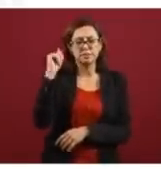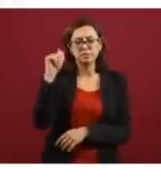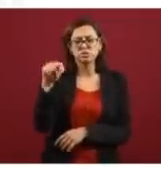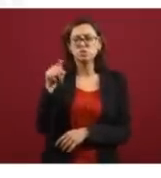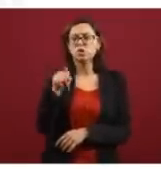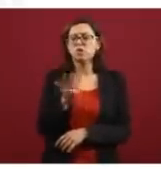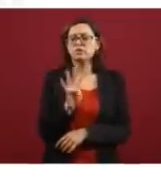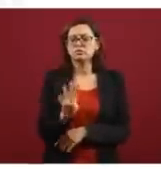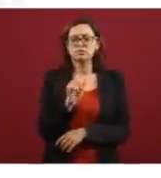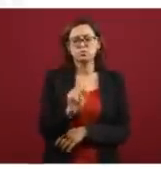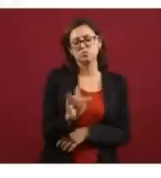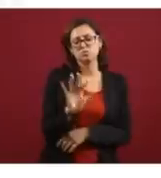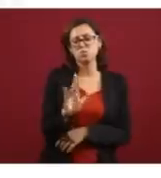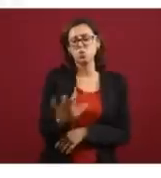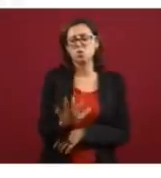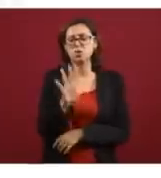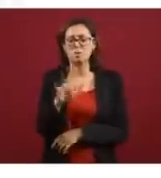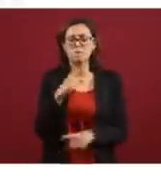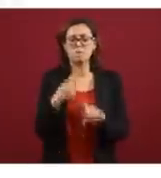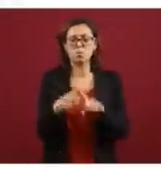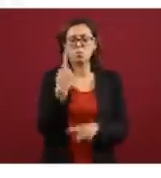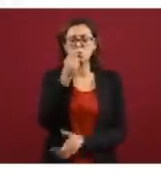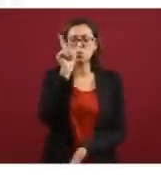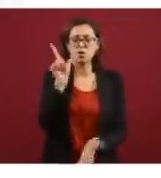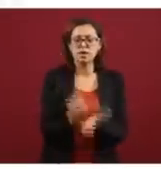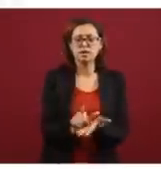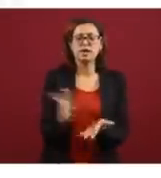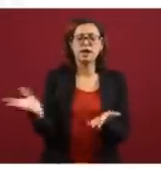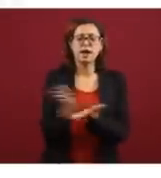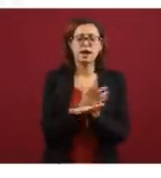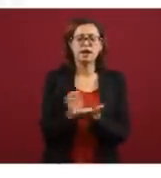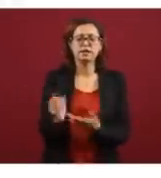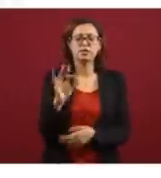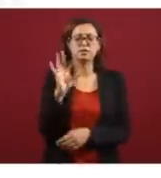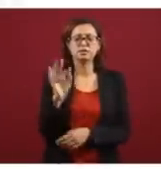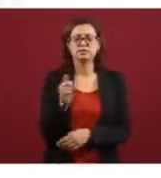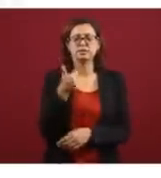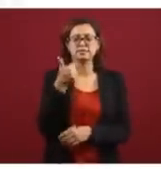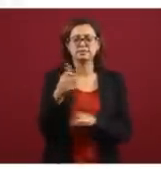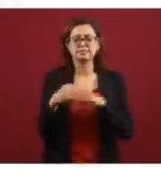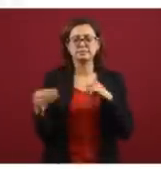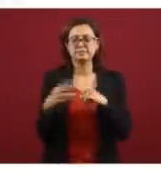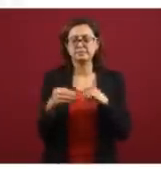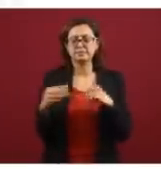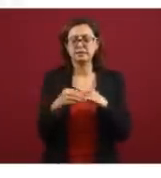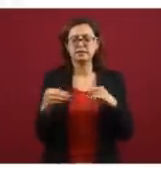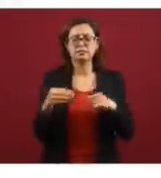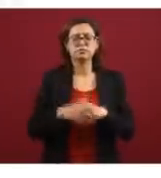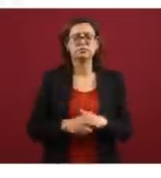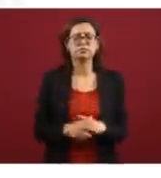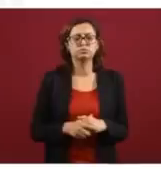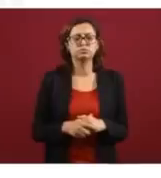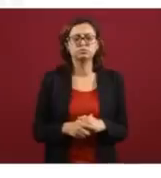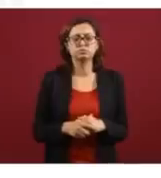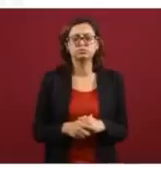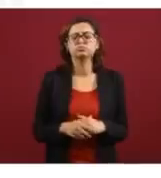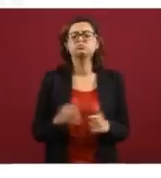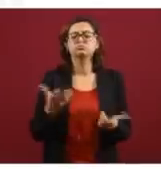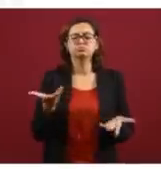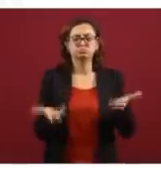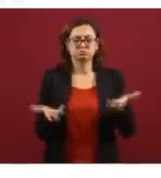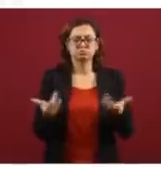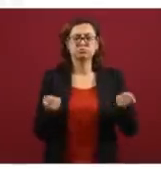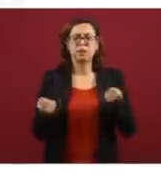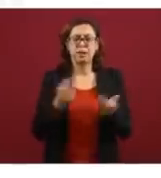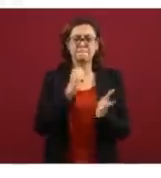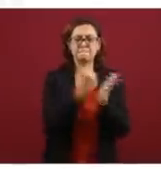público de 19.55 por litro y un margen de 46 centavos por litro. Hay la estabilidad por